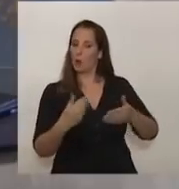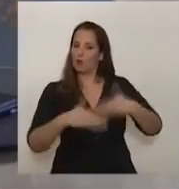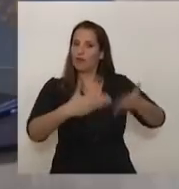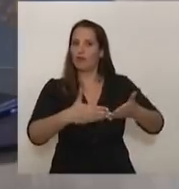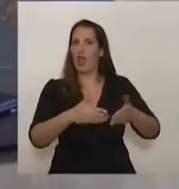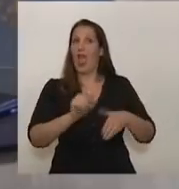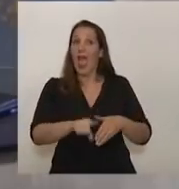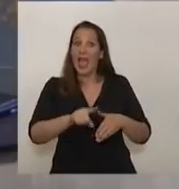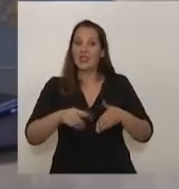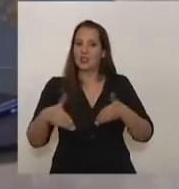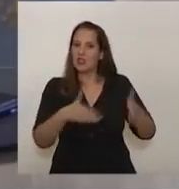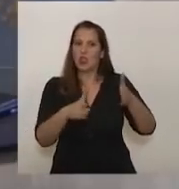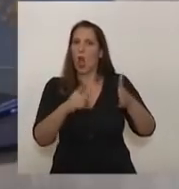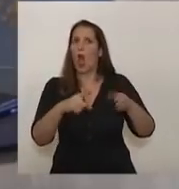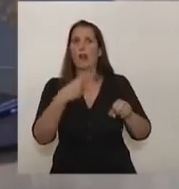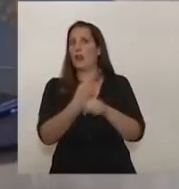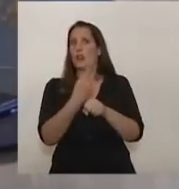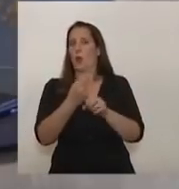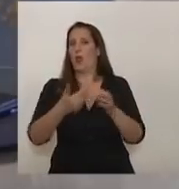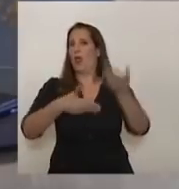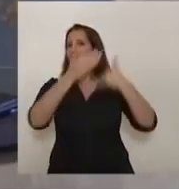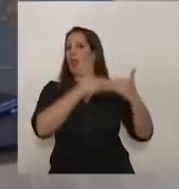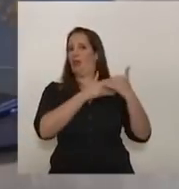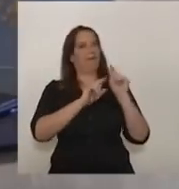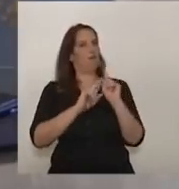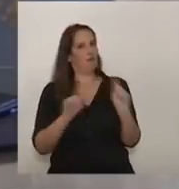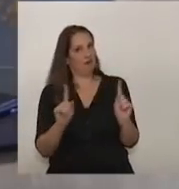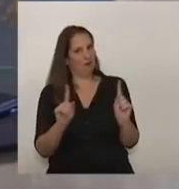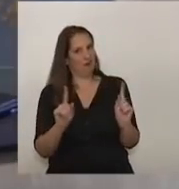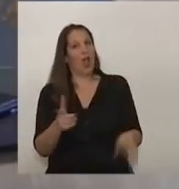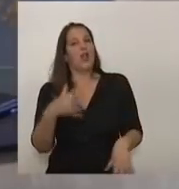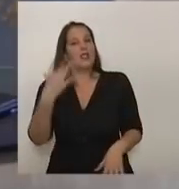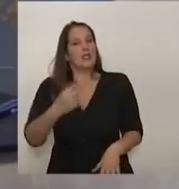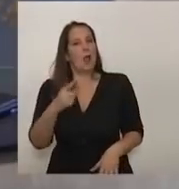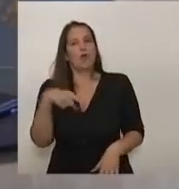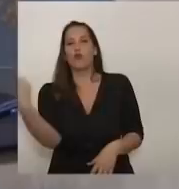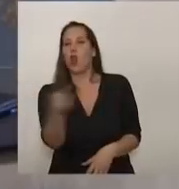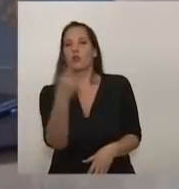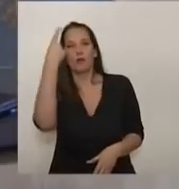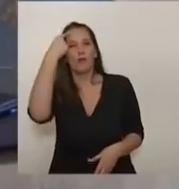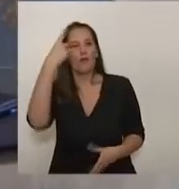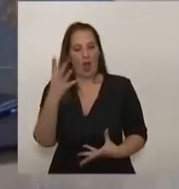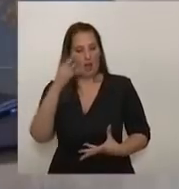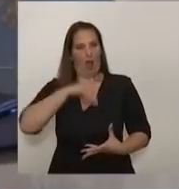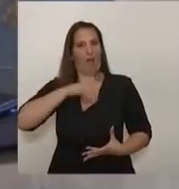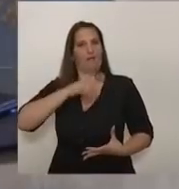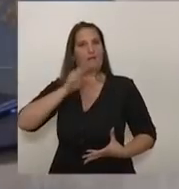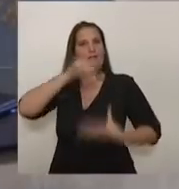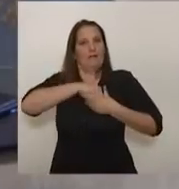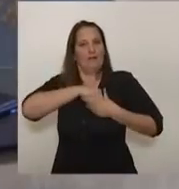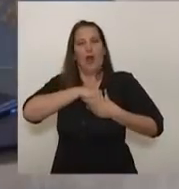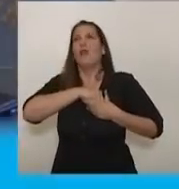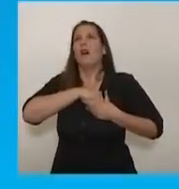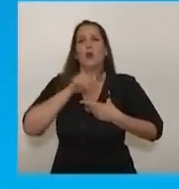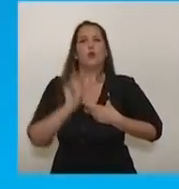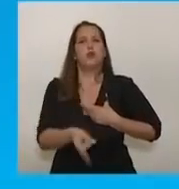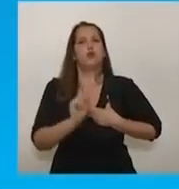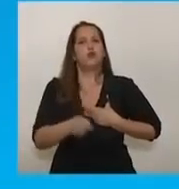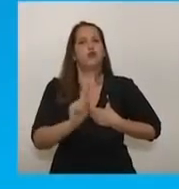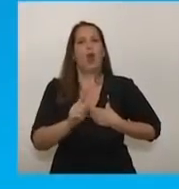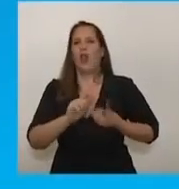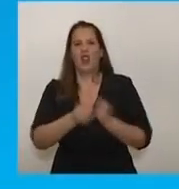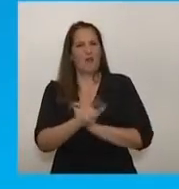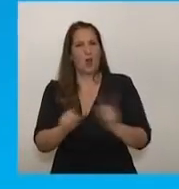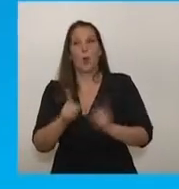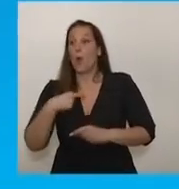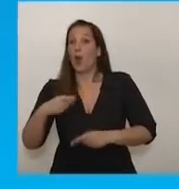no serán desandados. Estoy seguro de lo que está en nuestros corazones no va a cambiar, porque cuando un pueblo está decidido a